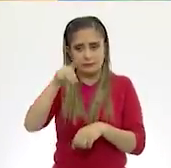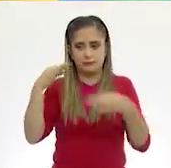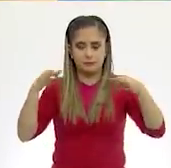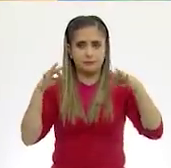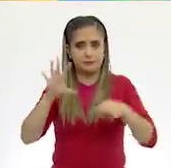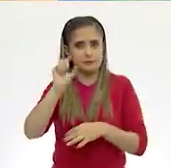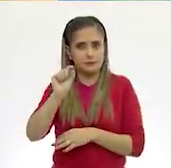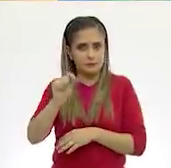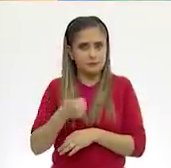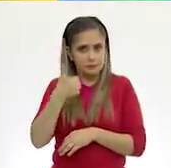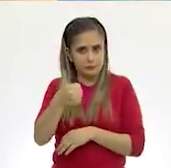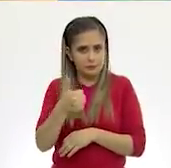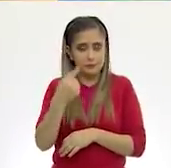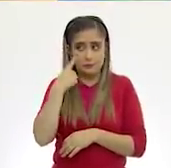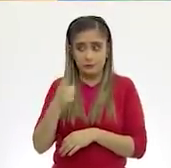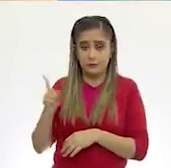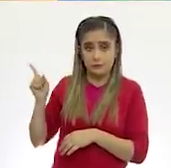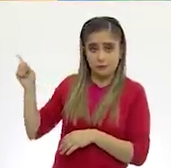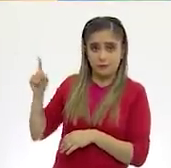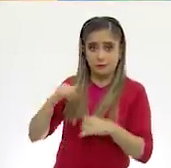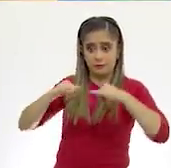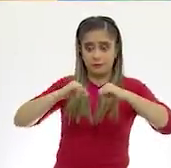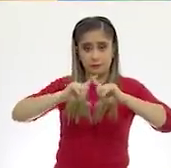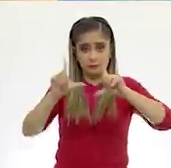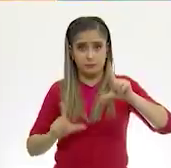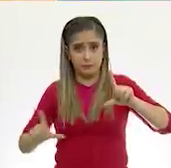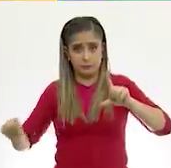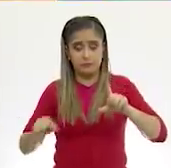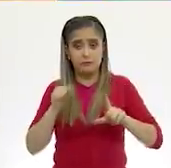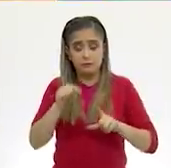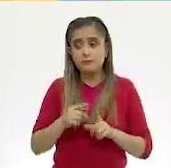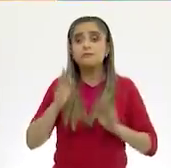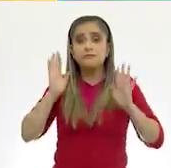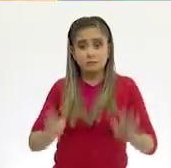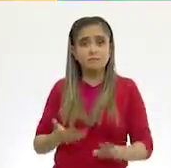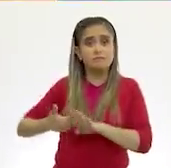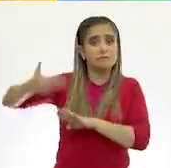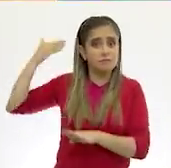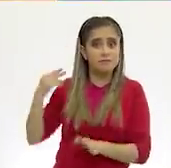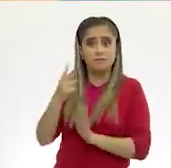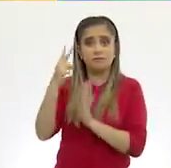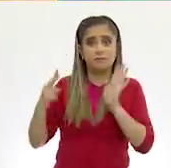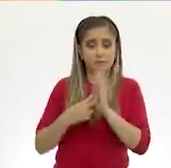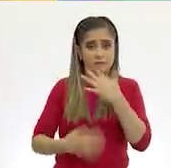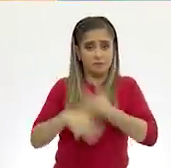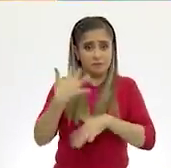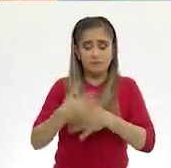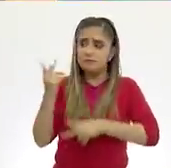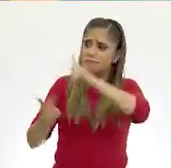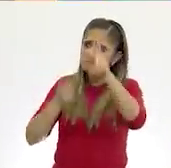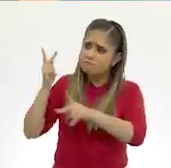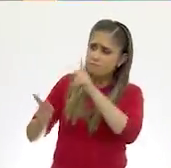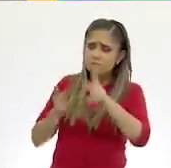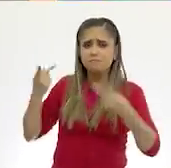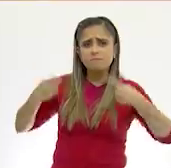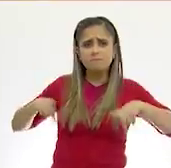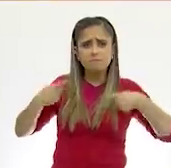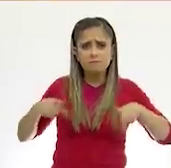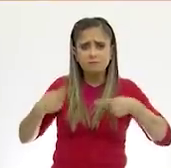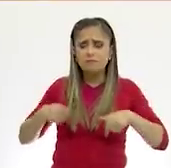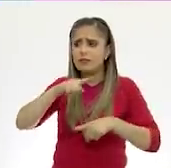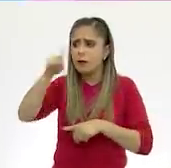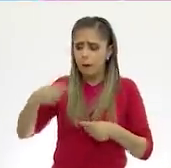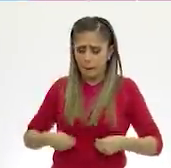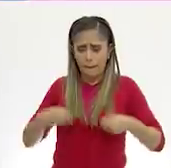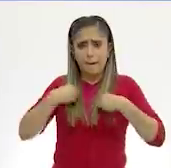página 26, con datos de la encuesta intercensal de 2015. Muy bien, me parece